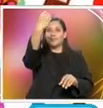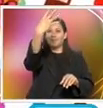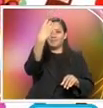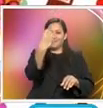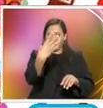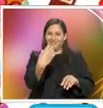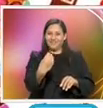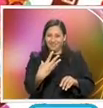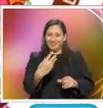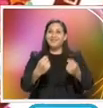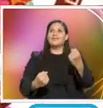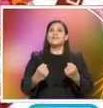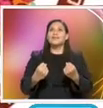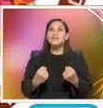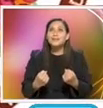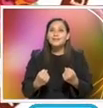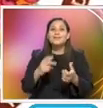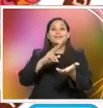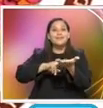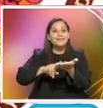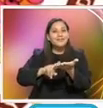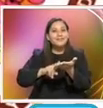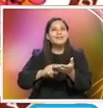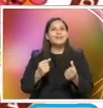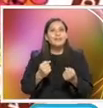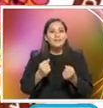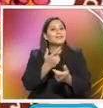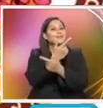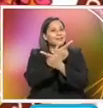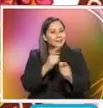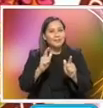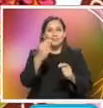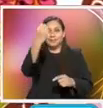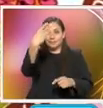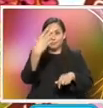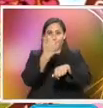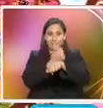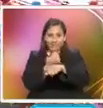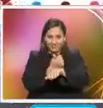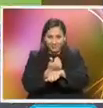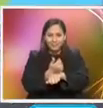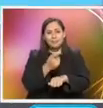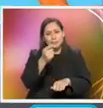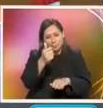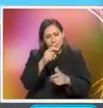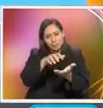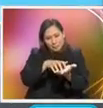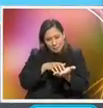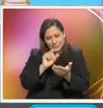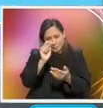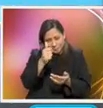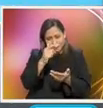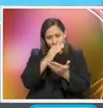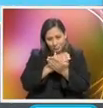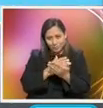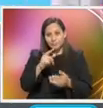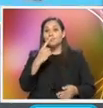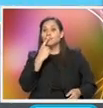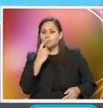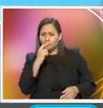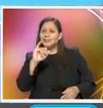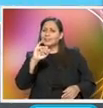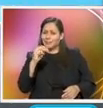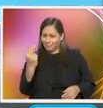El verde come con lo que tú quieras, bien. El amarillo un poco menos, y el rojo sí